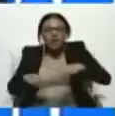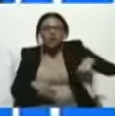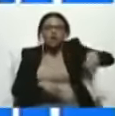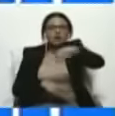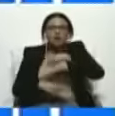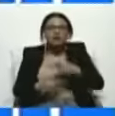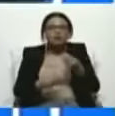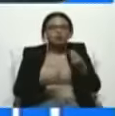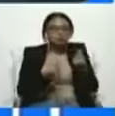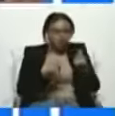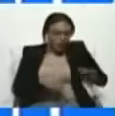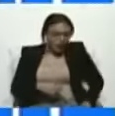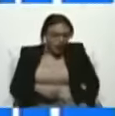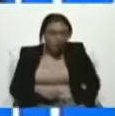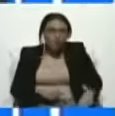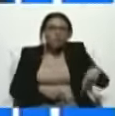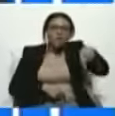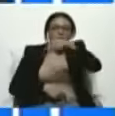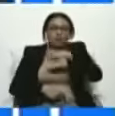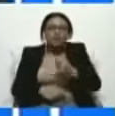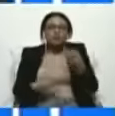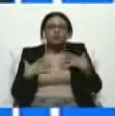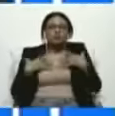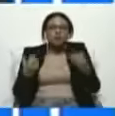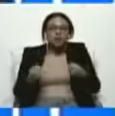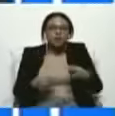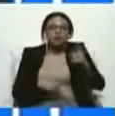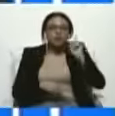creciendo o que la pobreza aumente?